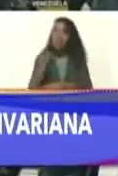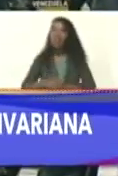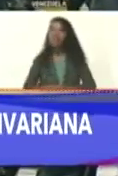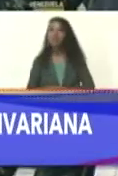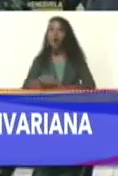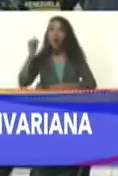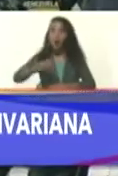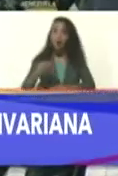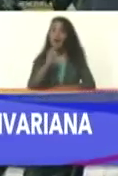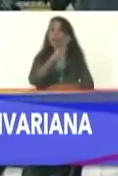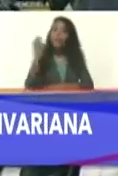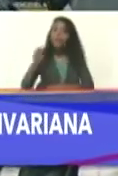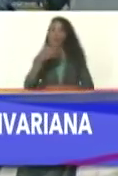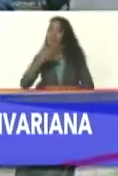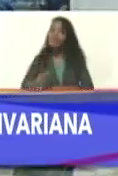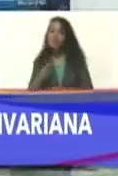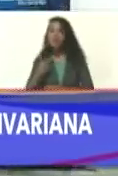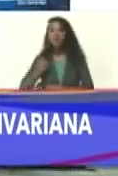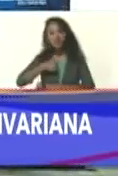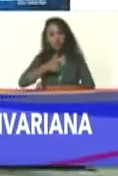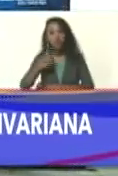20 de diciembre y tenemos que recordar,